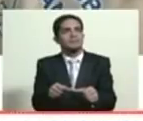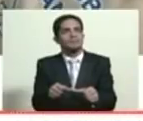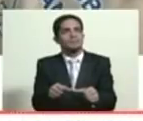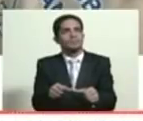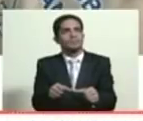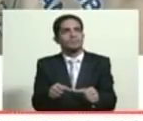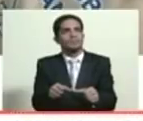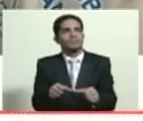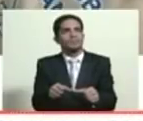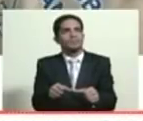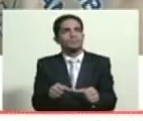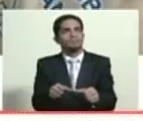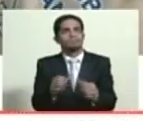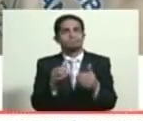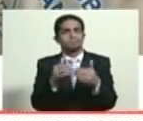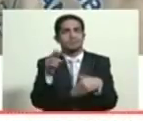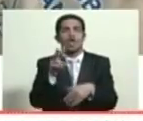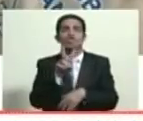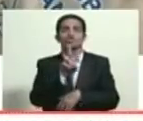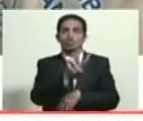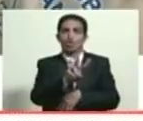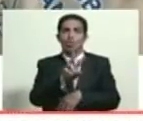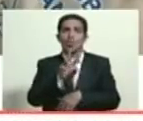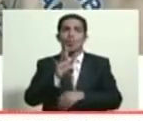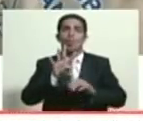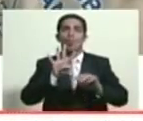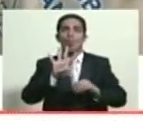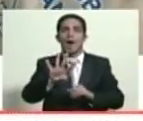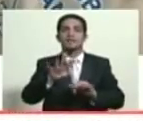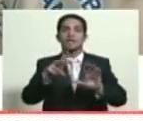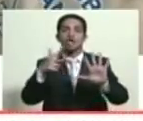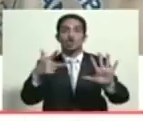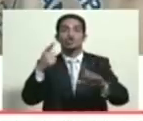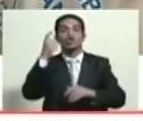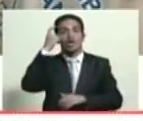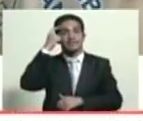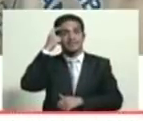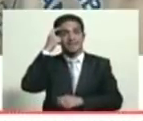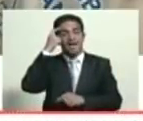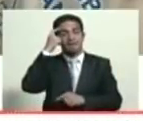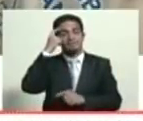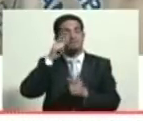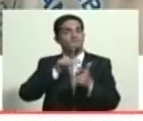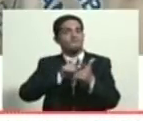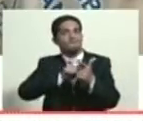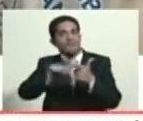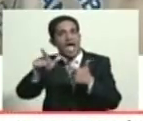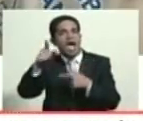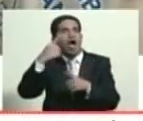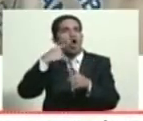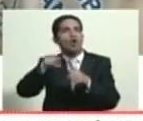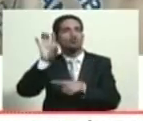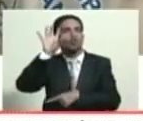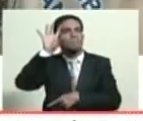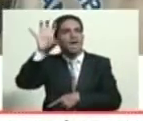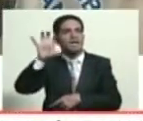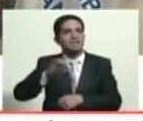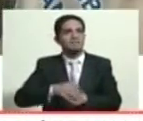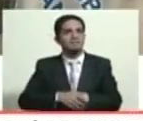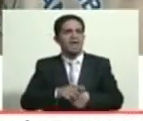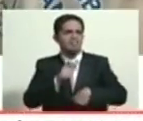248 días fuera del territorio de la República Bolivariana de Venezuela.